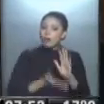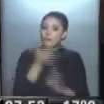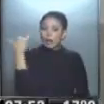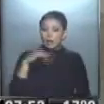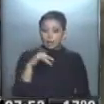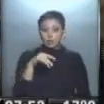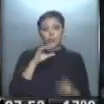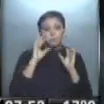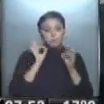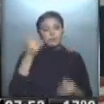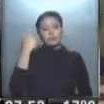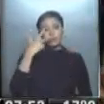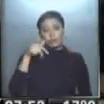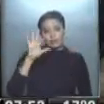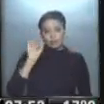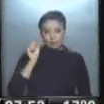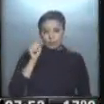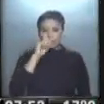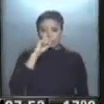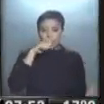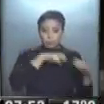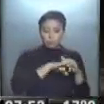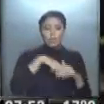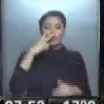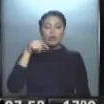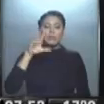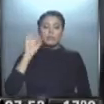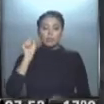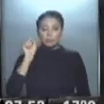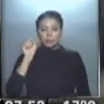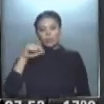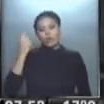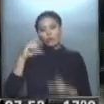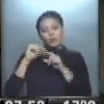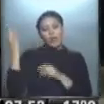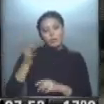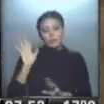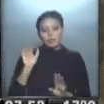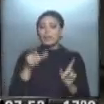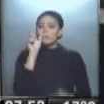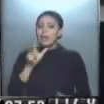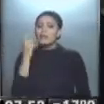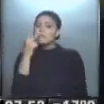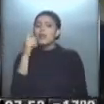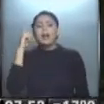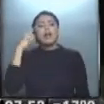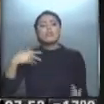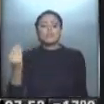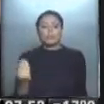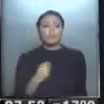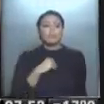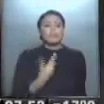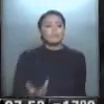tarifario, 3,50 pesos para subterráneos y 2,50 la tarifa social, ¿cómo es el humor del pasajero? ¿Cómo es el humor de la